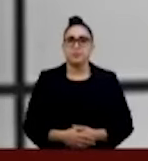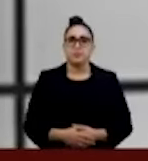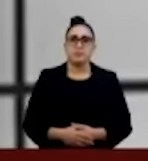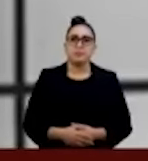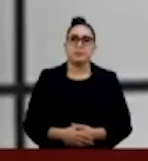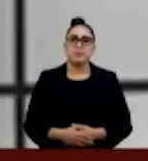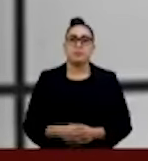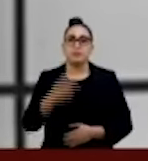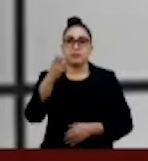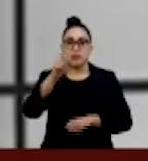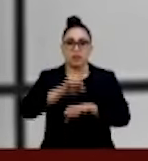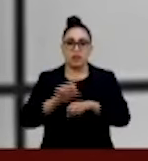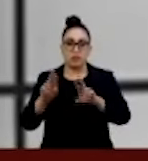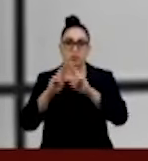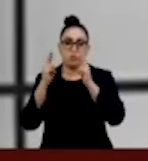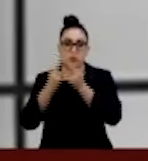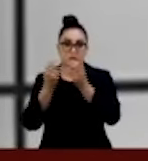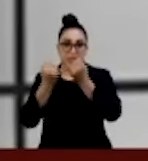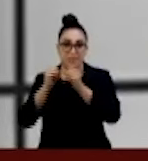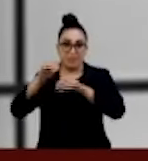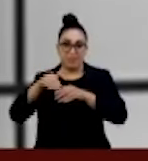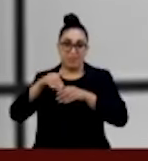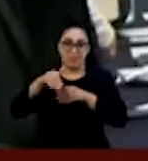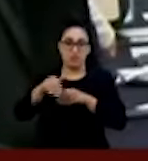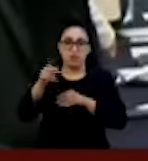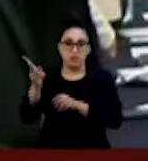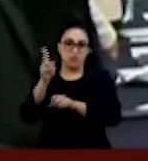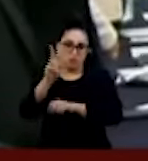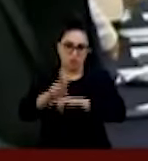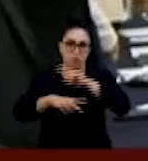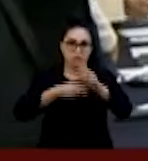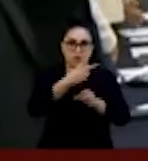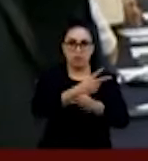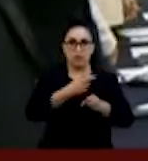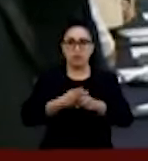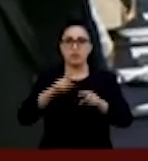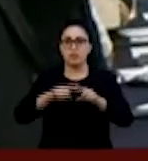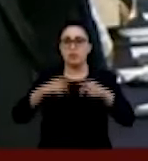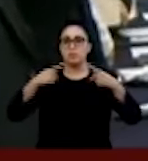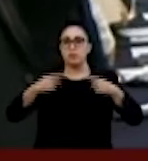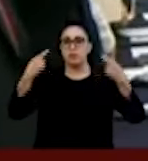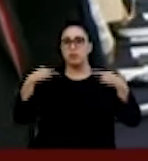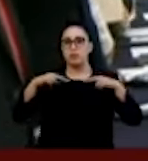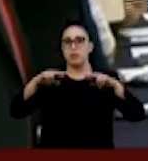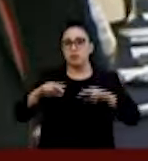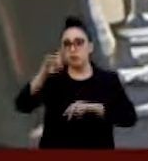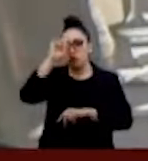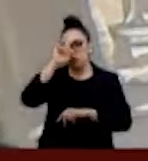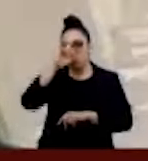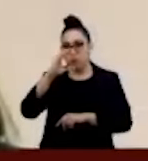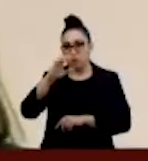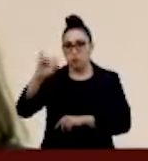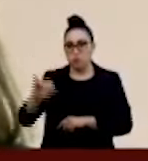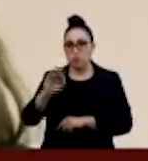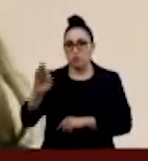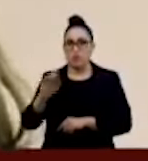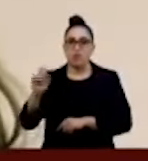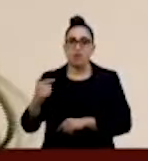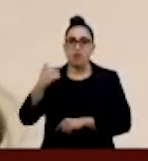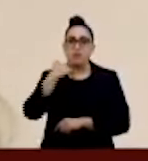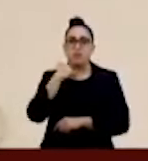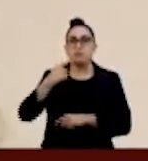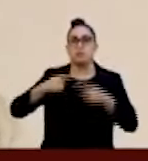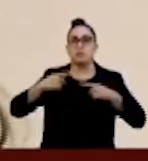durante la reunión de instalación estuvieron como invitados especiales el consejero de la judicatura federal y exlegislador Bernardo